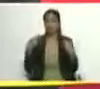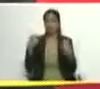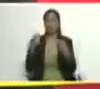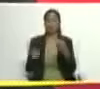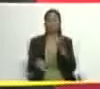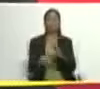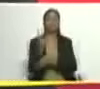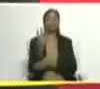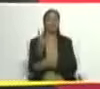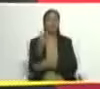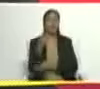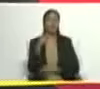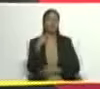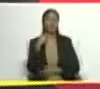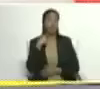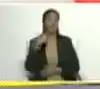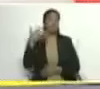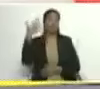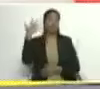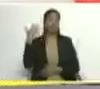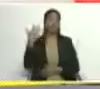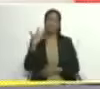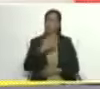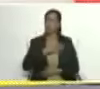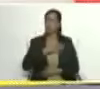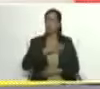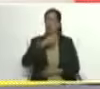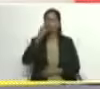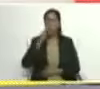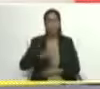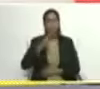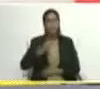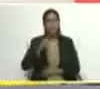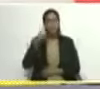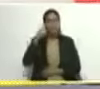Y siempre pensé lo que creo que debe ser un gran objetivo hoy,